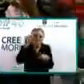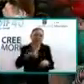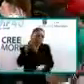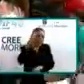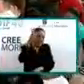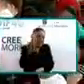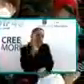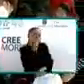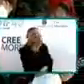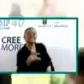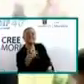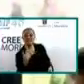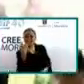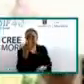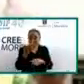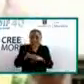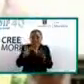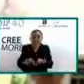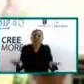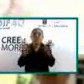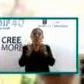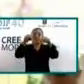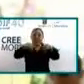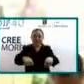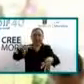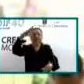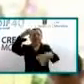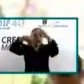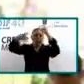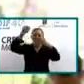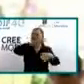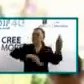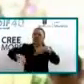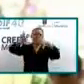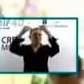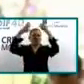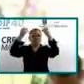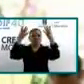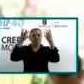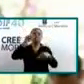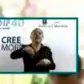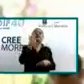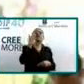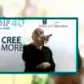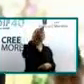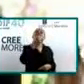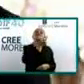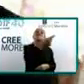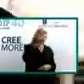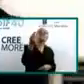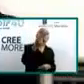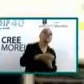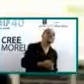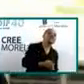Y esto es muy importante, aquí van a aprender todos. Aquí están estas niñas, están ahí, no me están oyendo